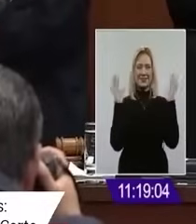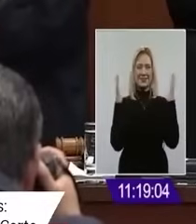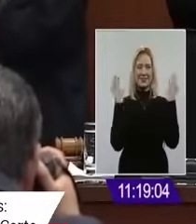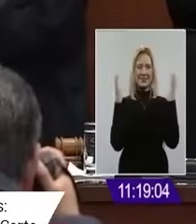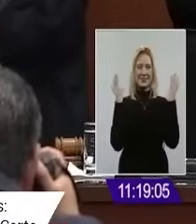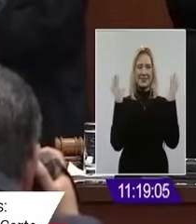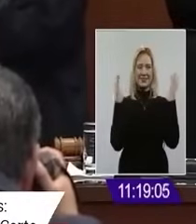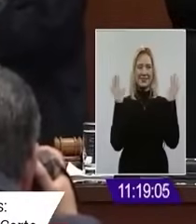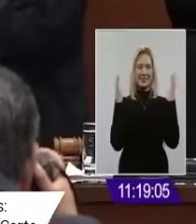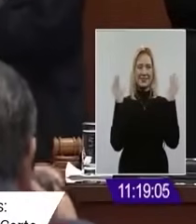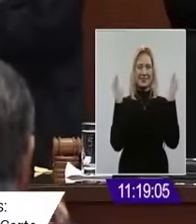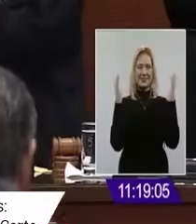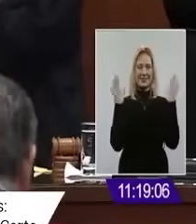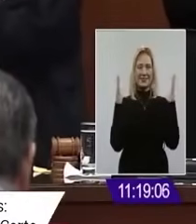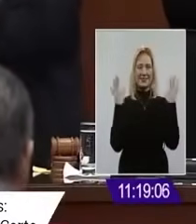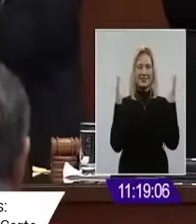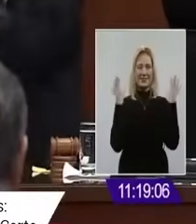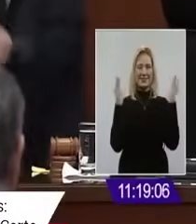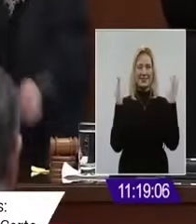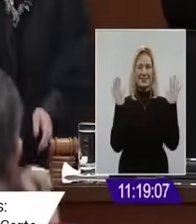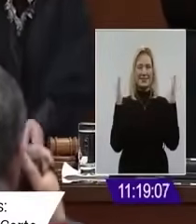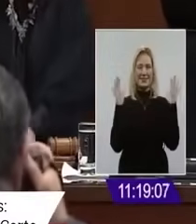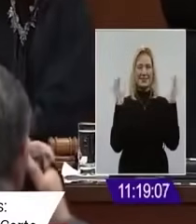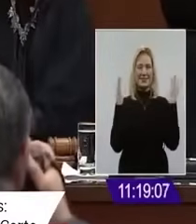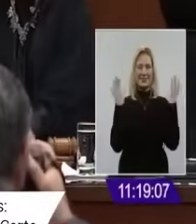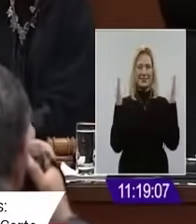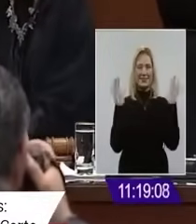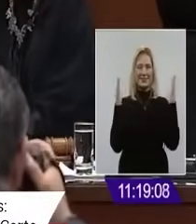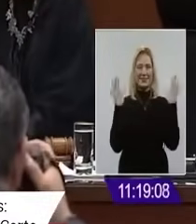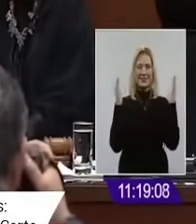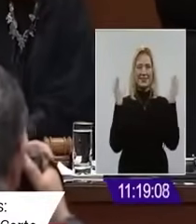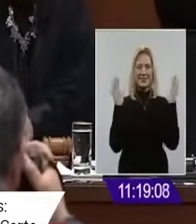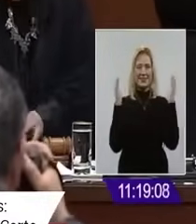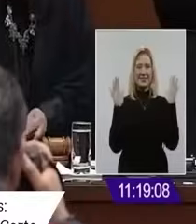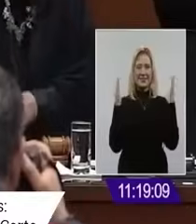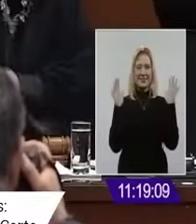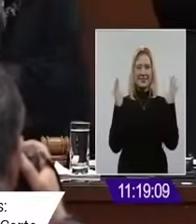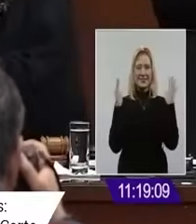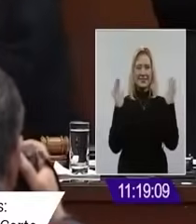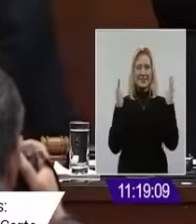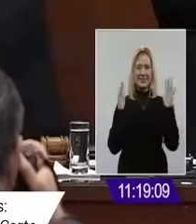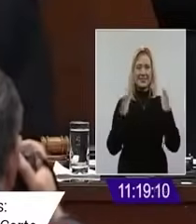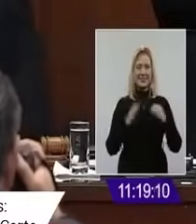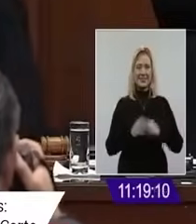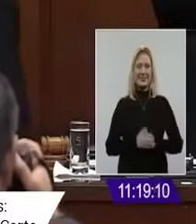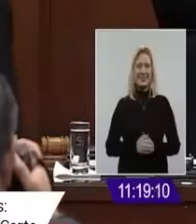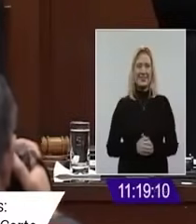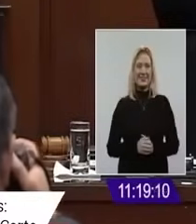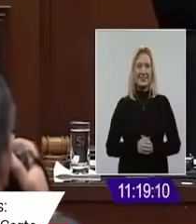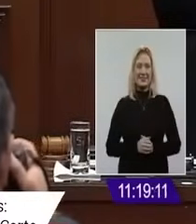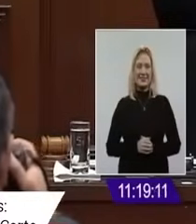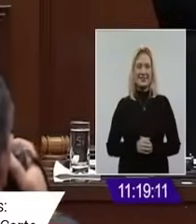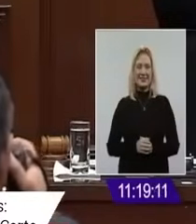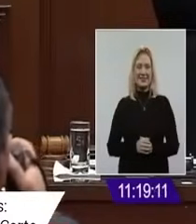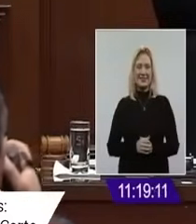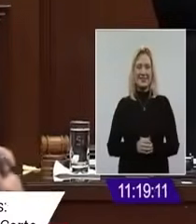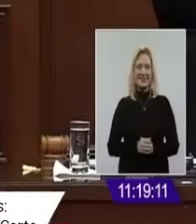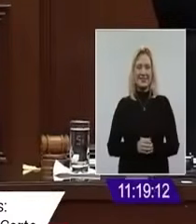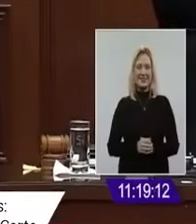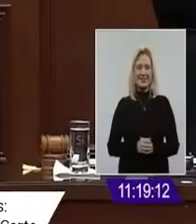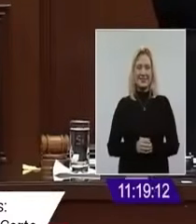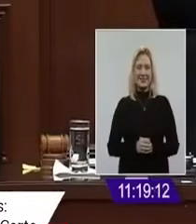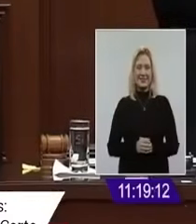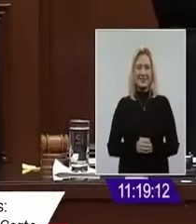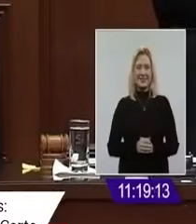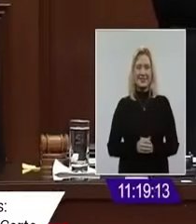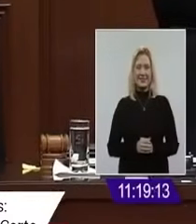y en ese mismo espacio ella reivindicó los propios orígenes de una persona que llega